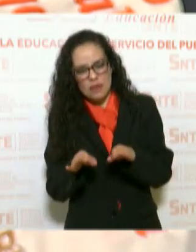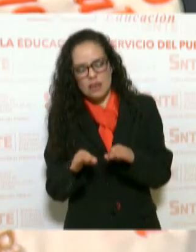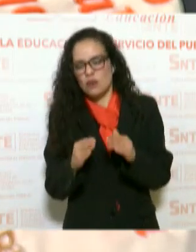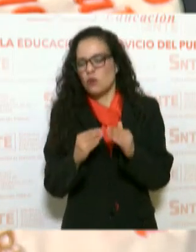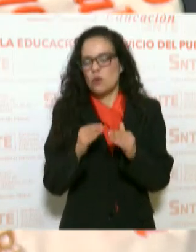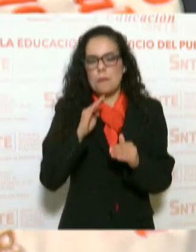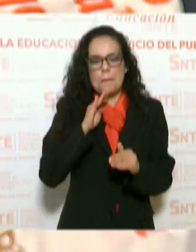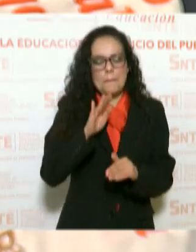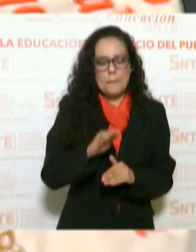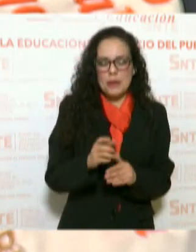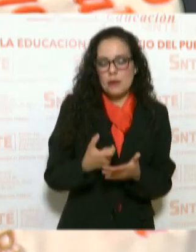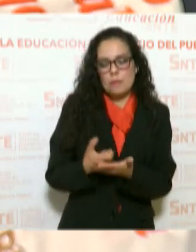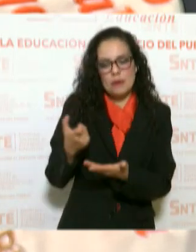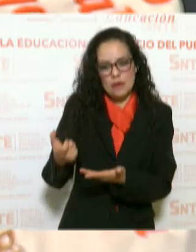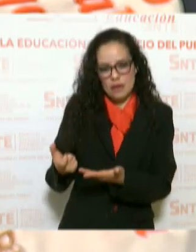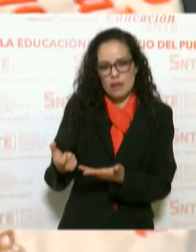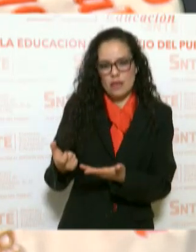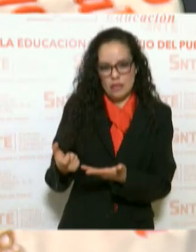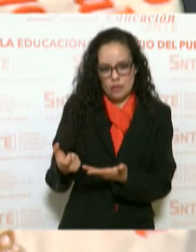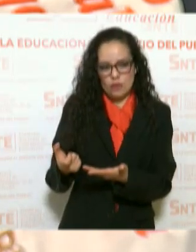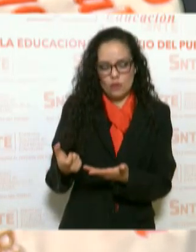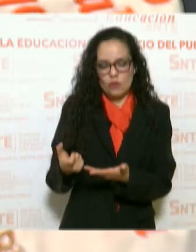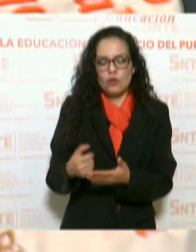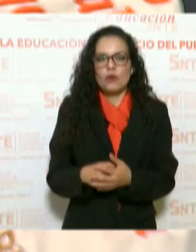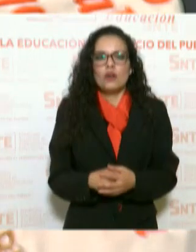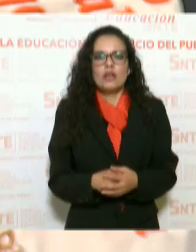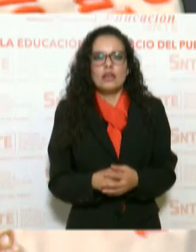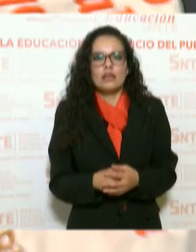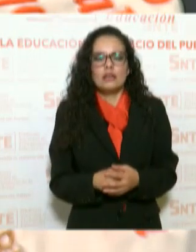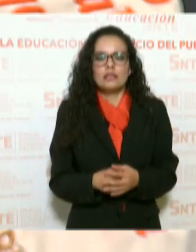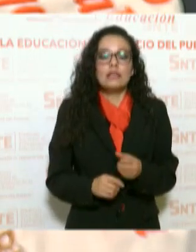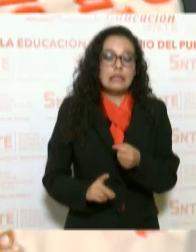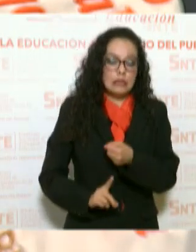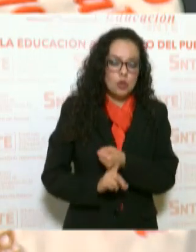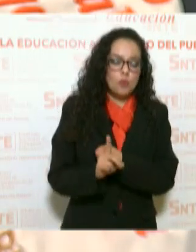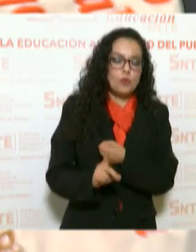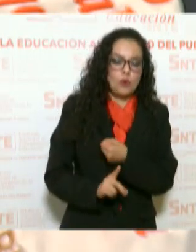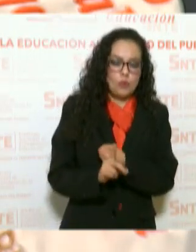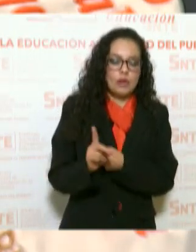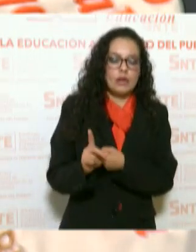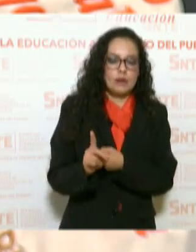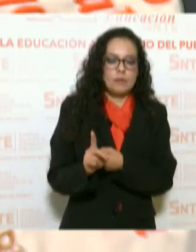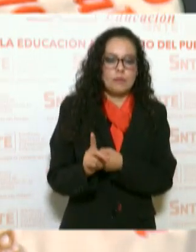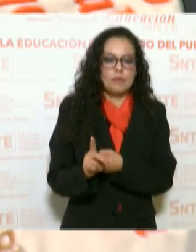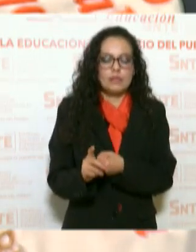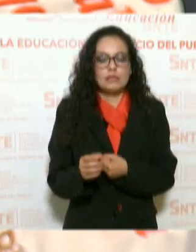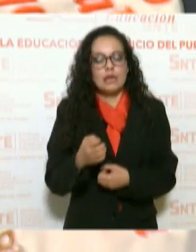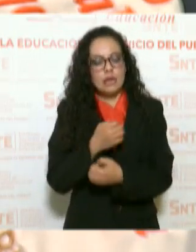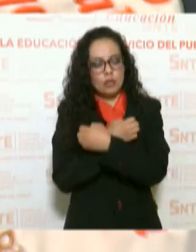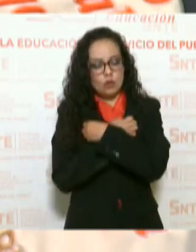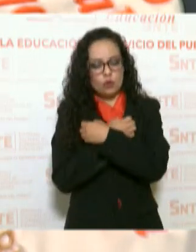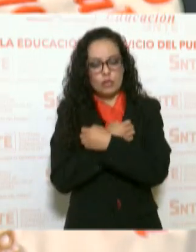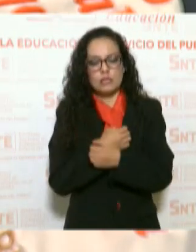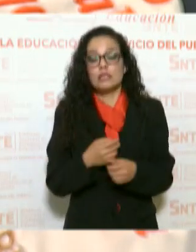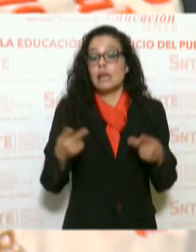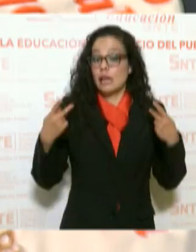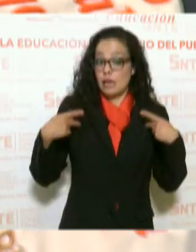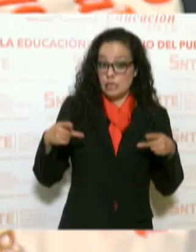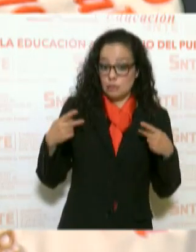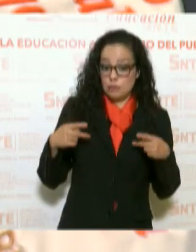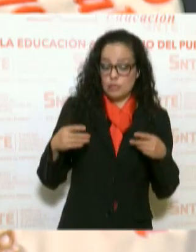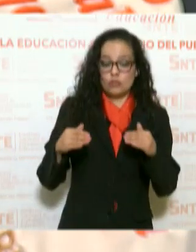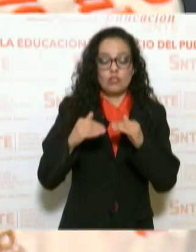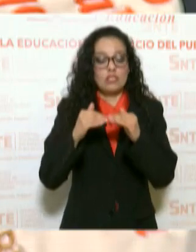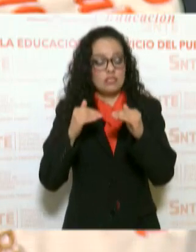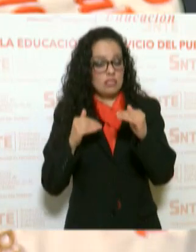la calidad de la enseñanza y la investigación. El personal precario se enfrenta a la inseguridad laboral y de los ingresos